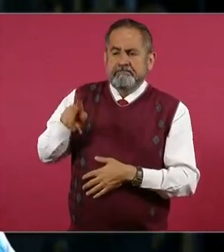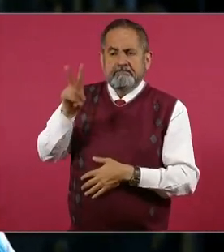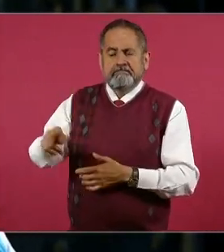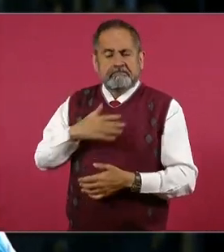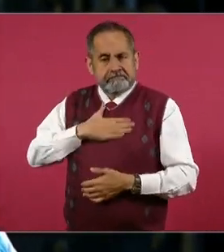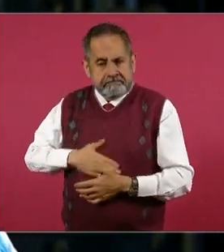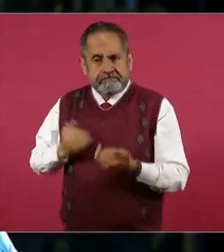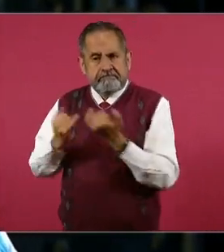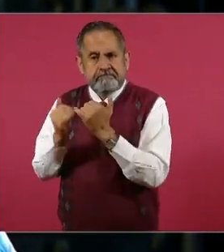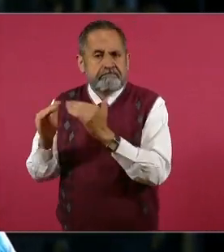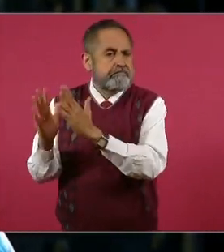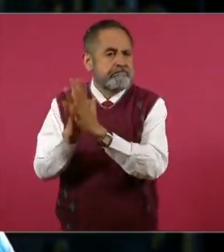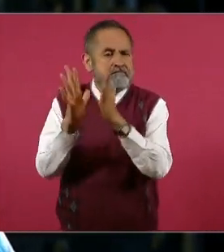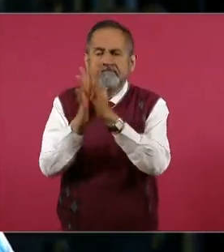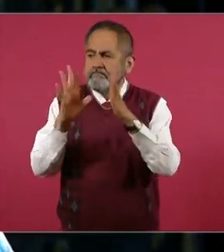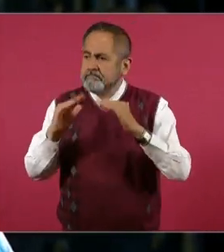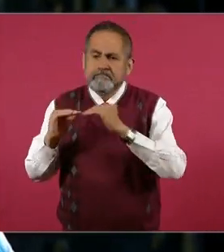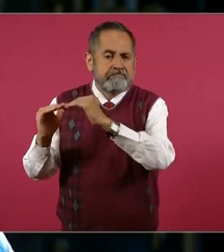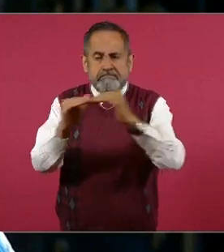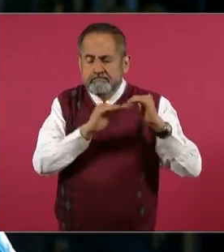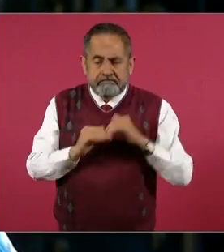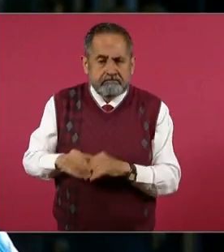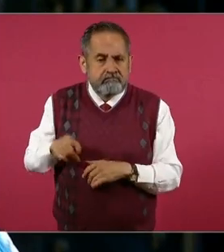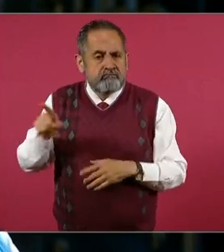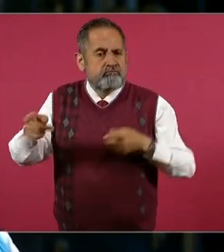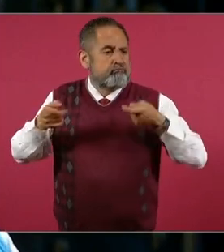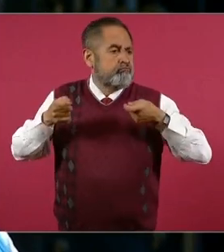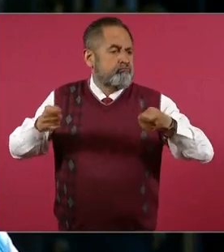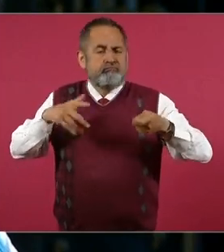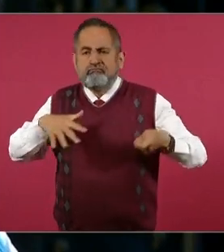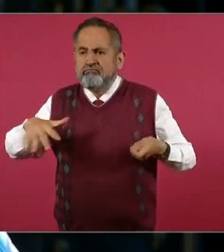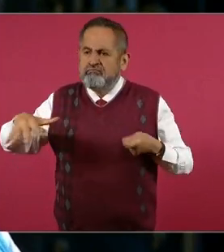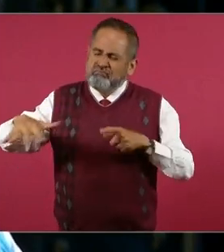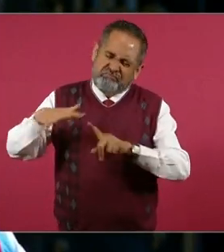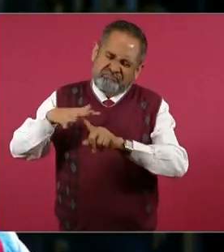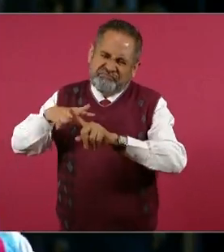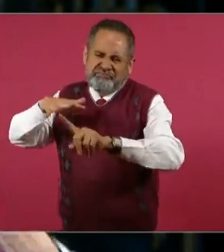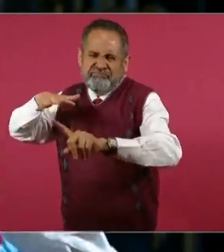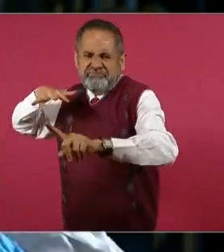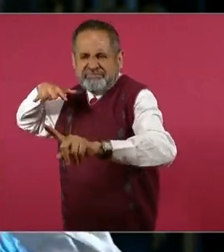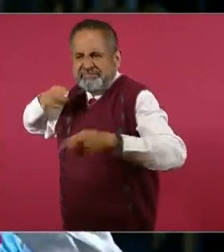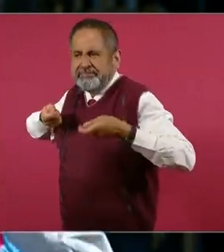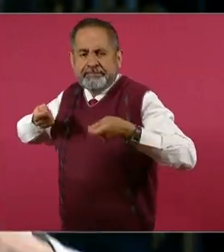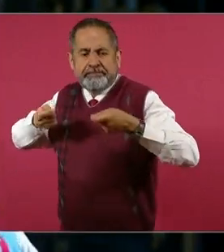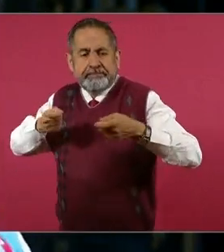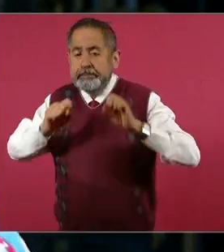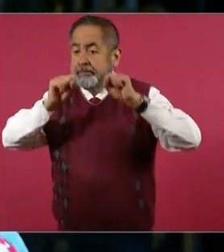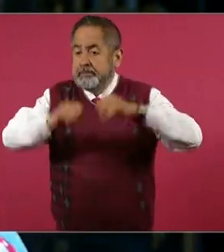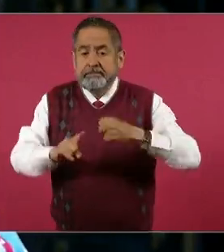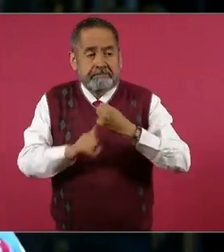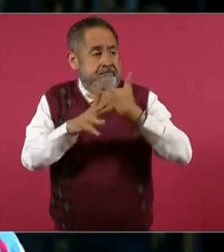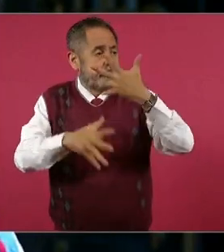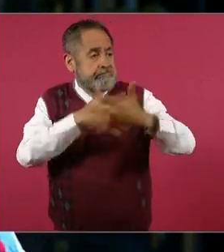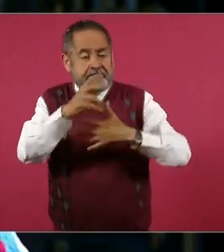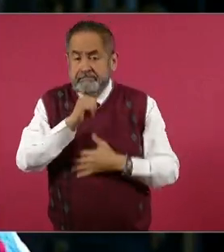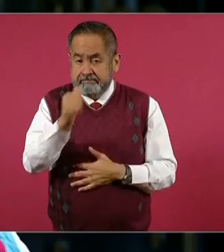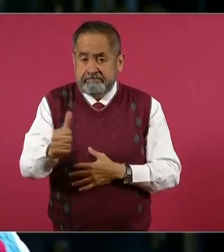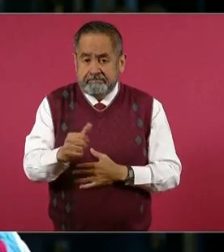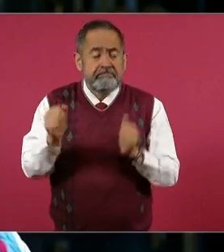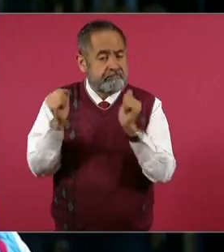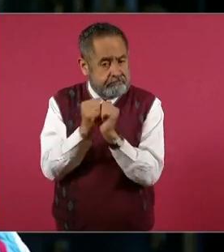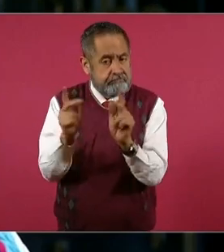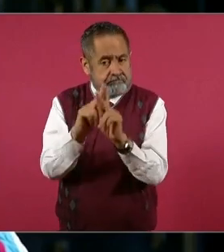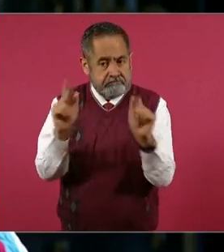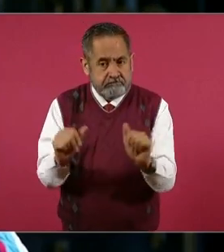y la democracia. Su capacidad para conducir un movimiento de tal magnitud sin recurrir a la violencia es un testimonio de